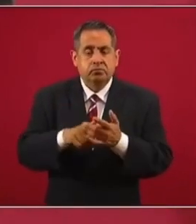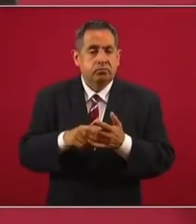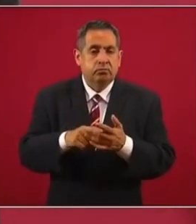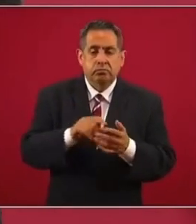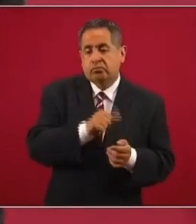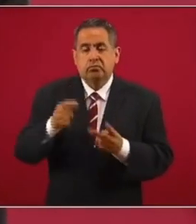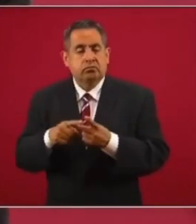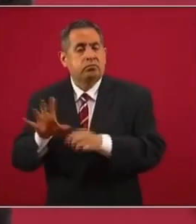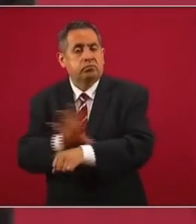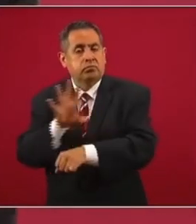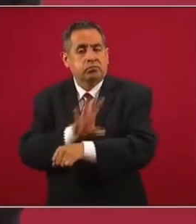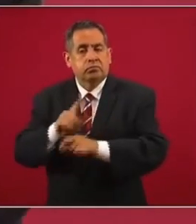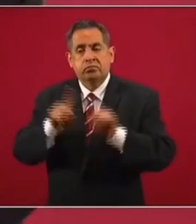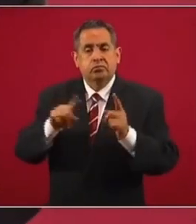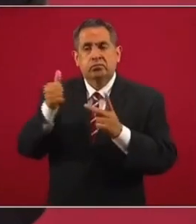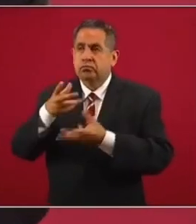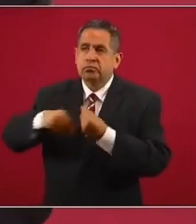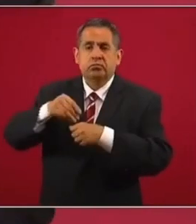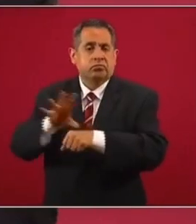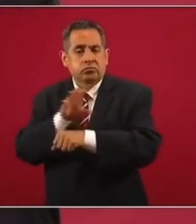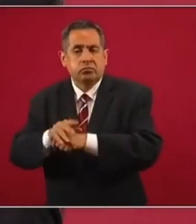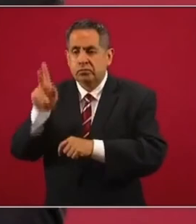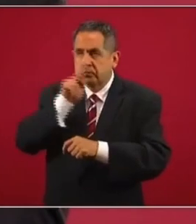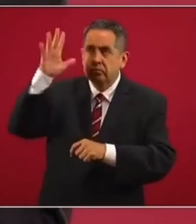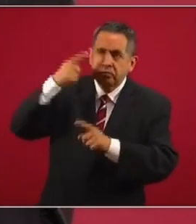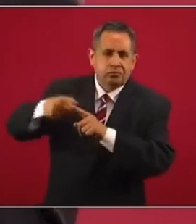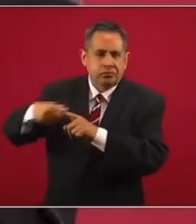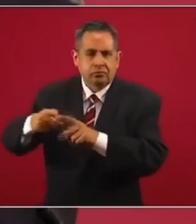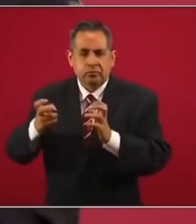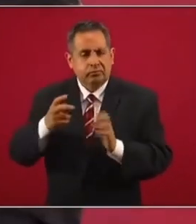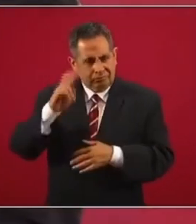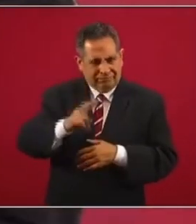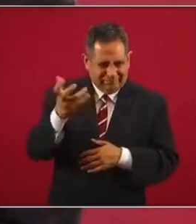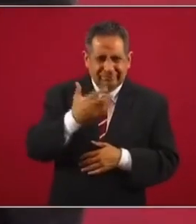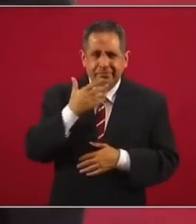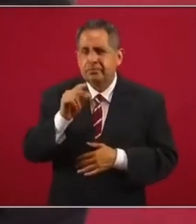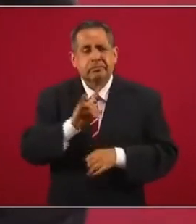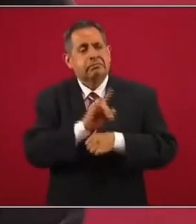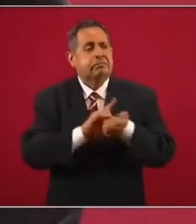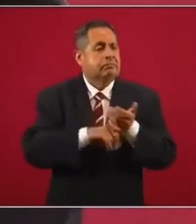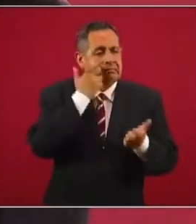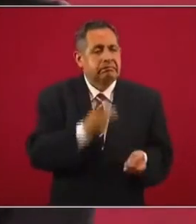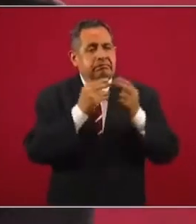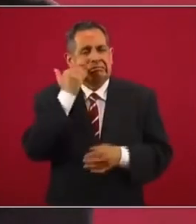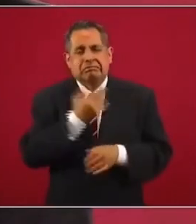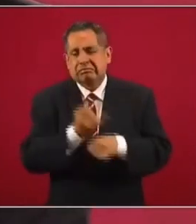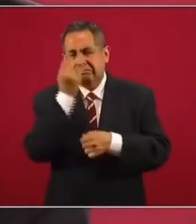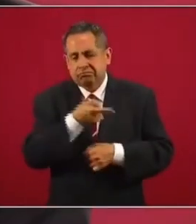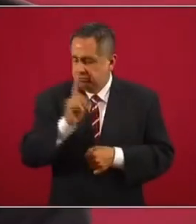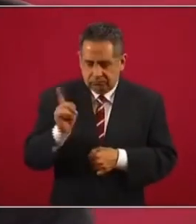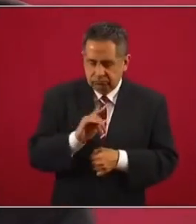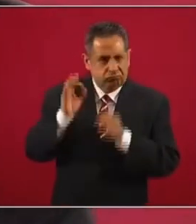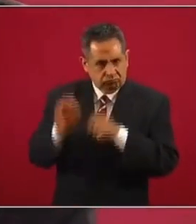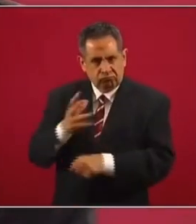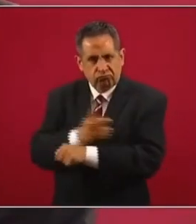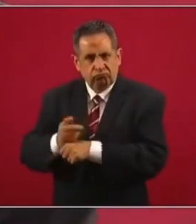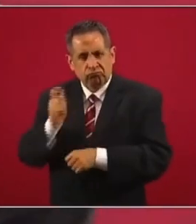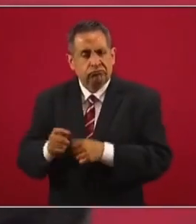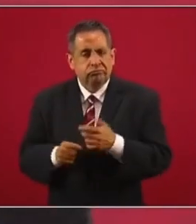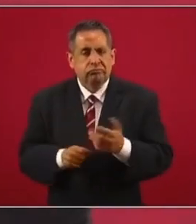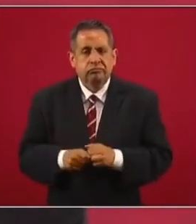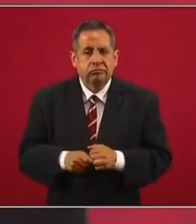energía renovables. Pero de verdad, no estos negocios chuecos de